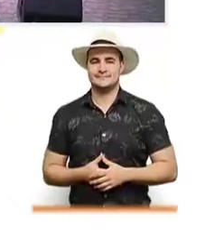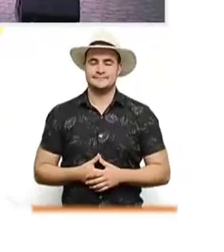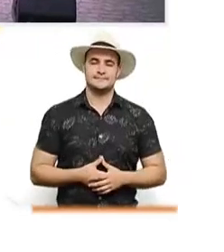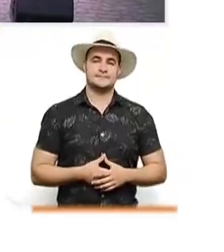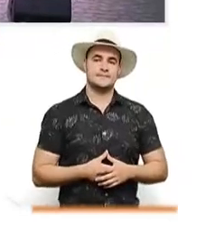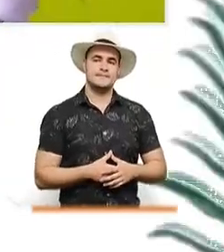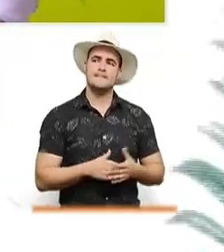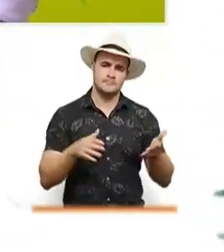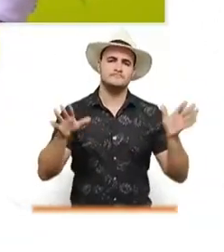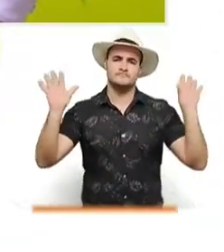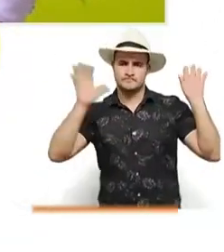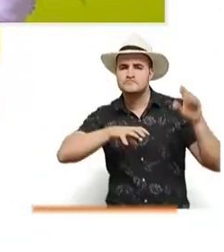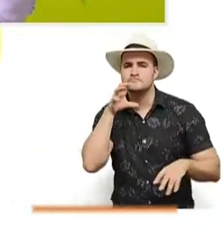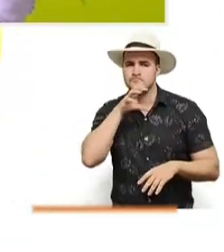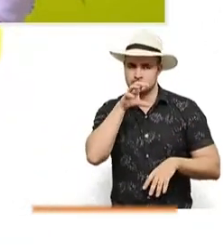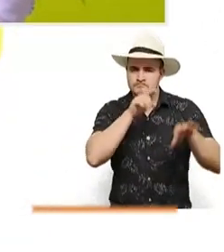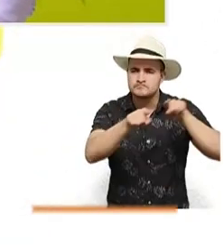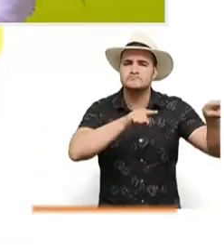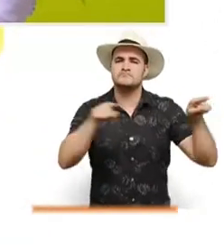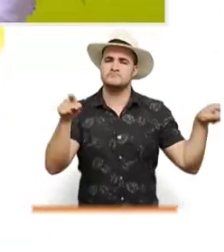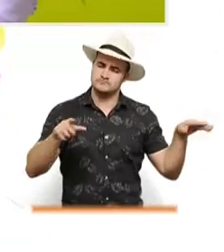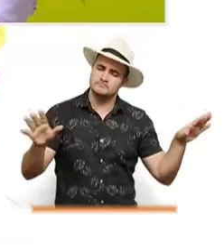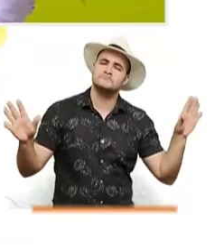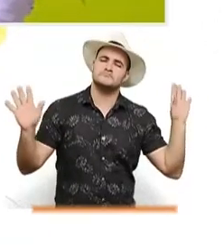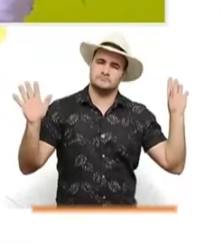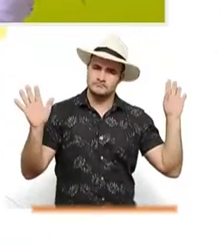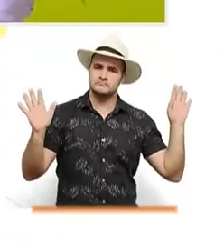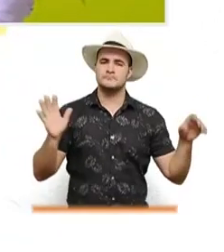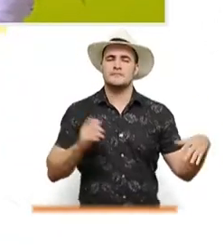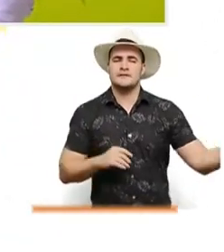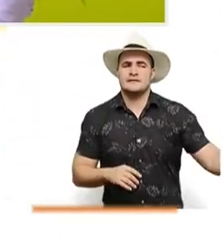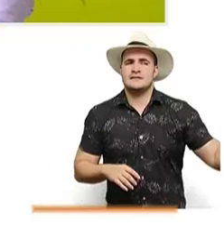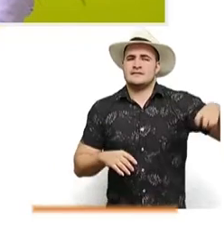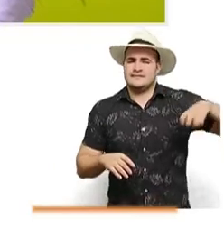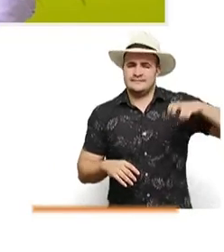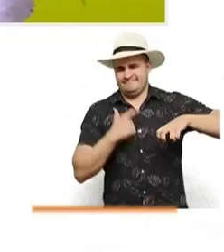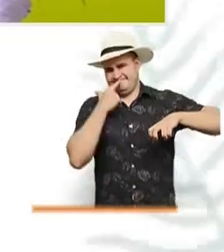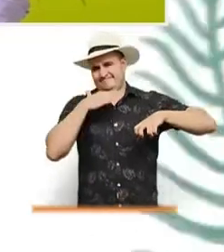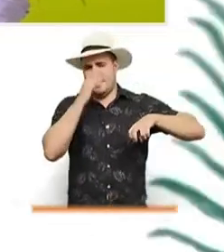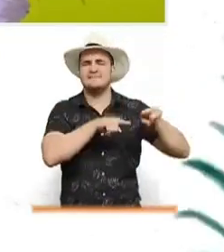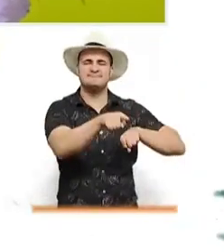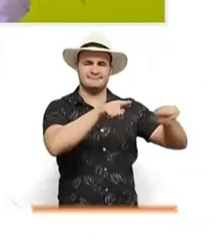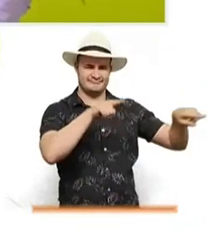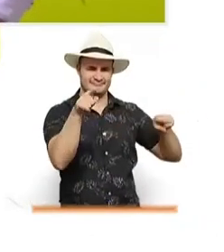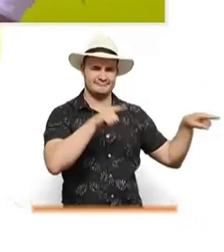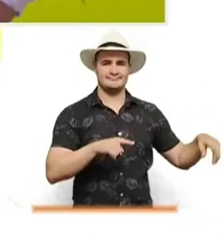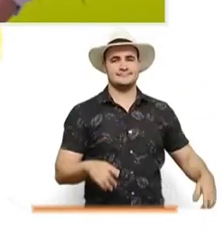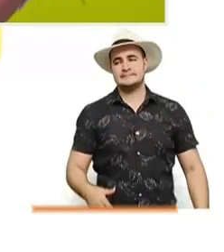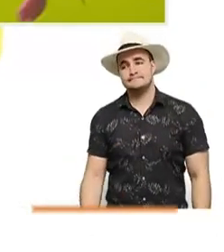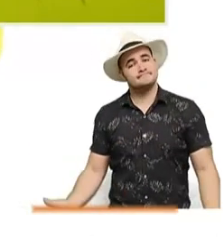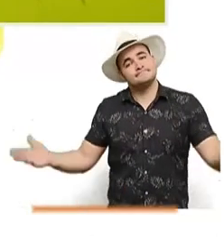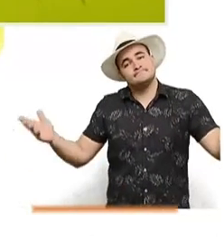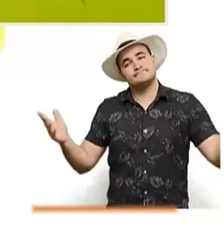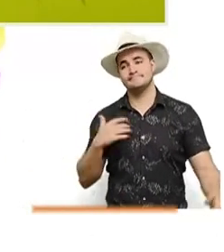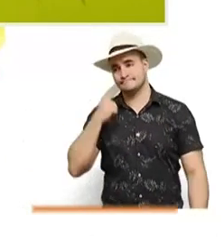Aunque hay más de un perrito que cerca huele maluco, es más ahora sin